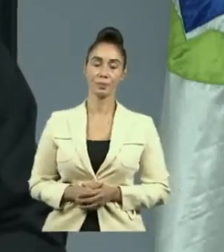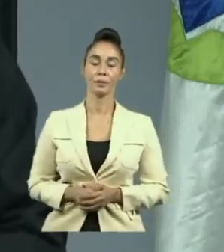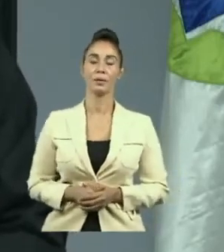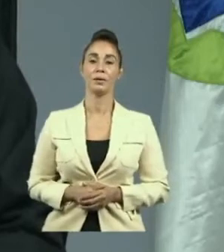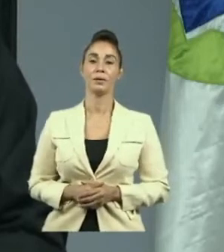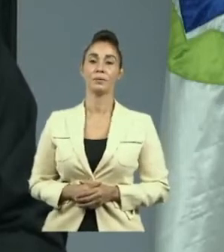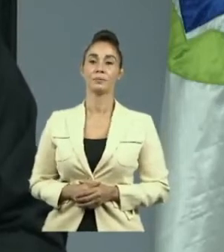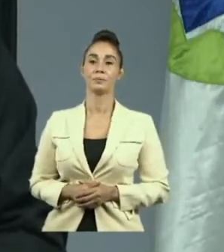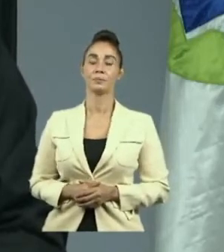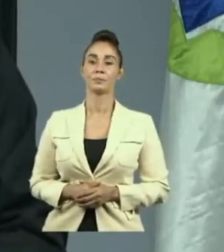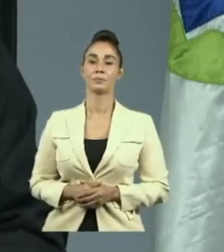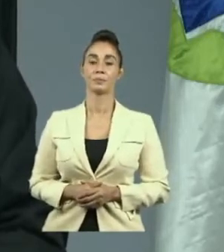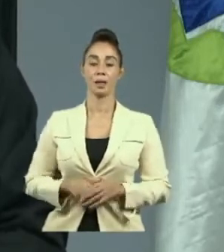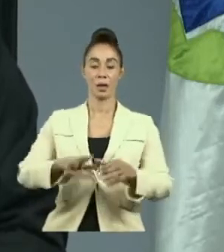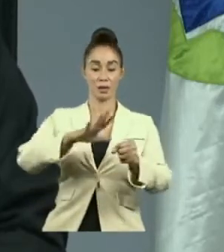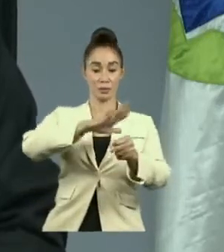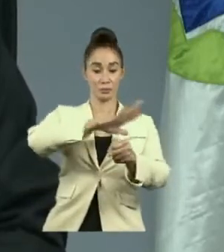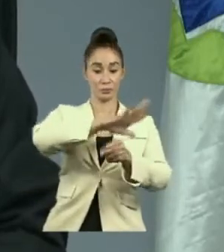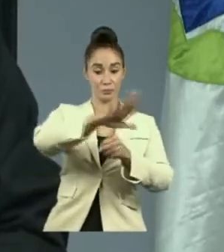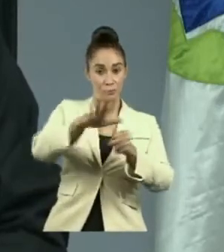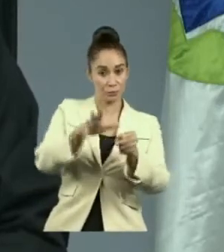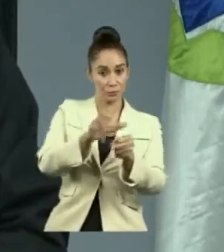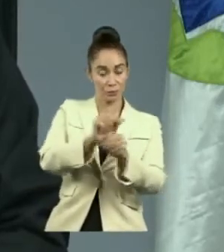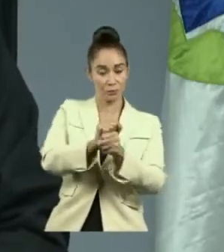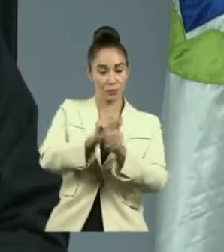del total de casos confirmados